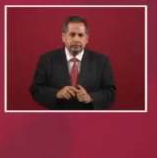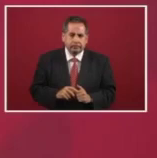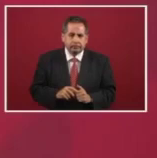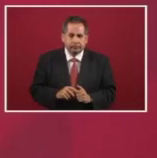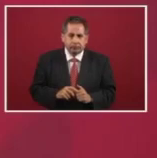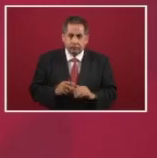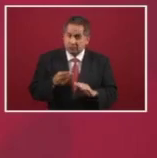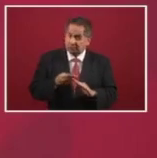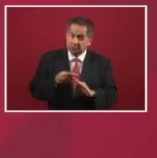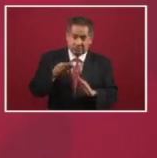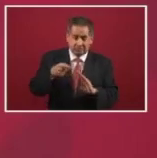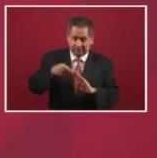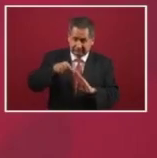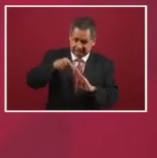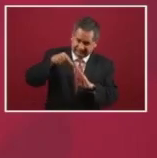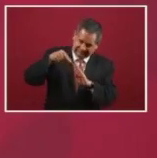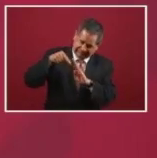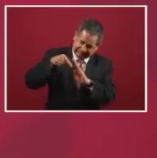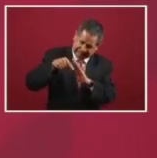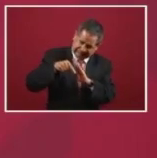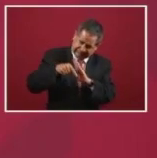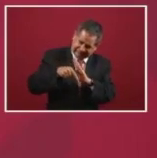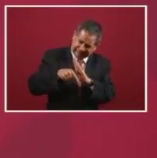muy profundo,